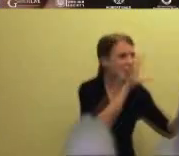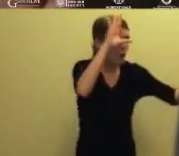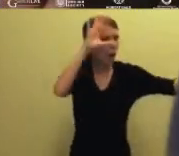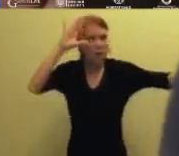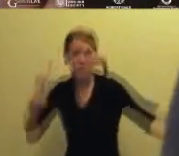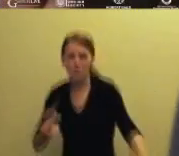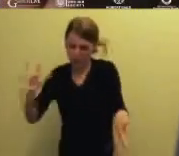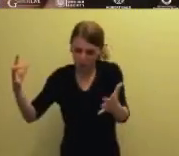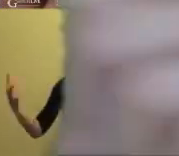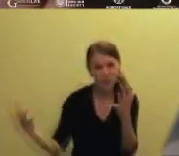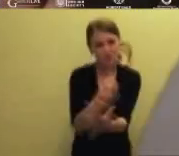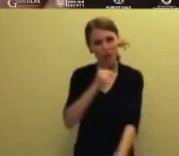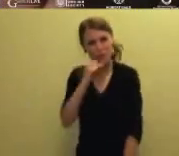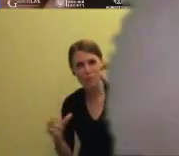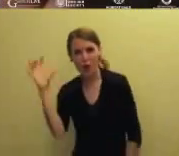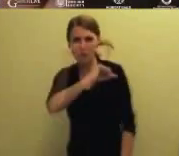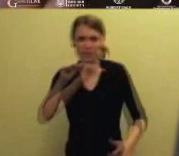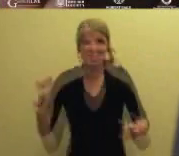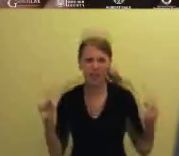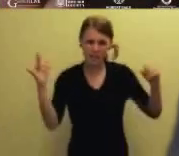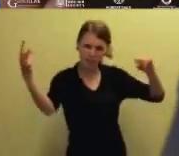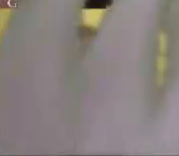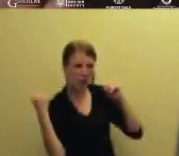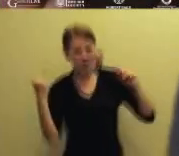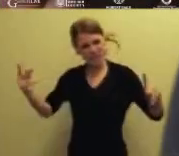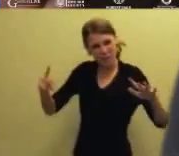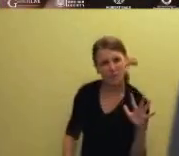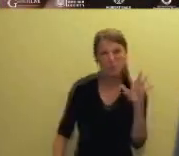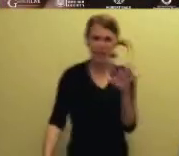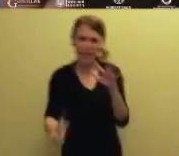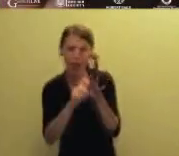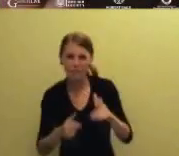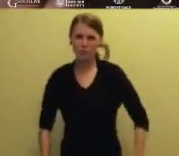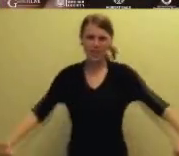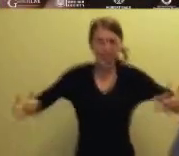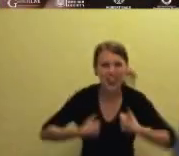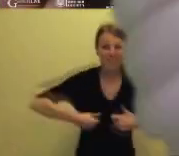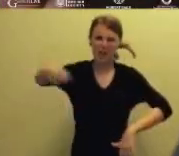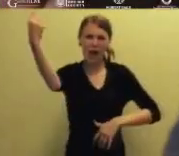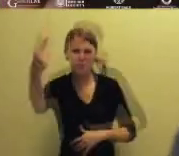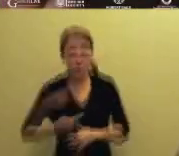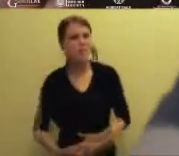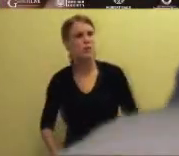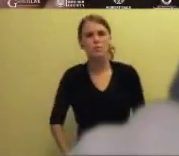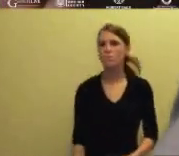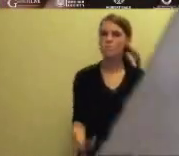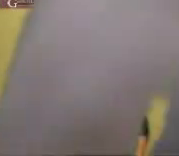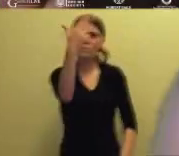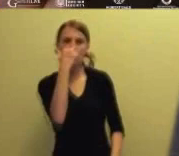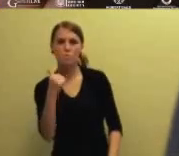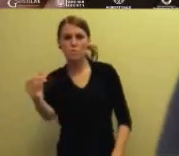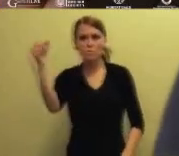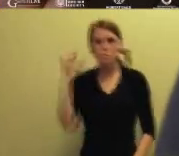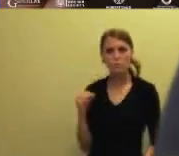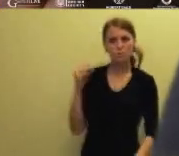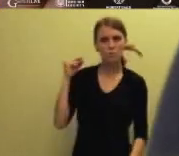cuál es la gran particularidad de traiga parte de esto de que tiene muchos planos secuencia muchas de las escenas se han hecho con con dolly con raíles o con